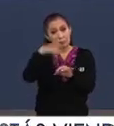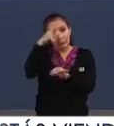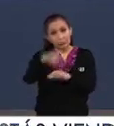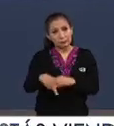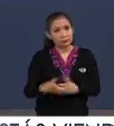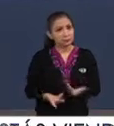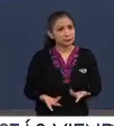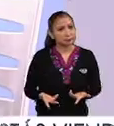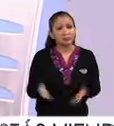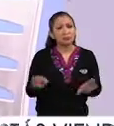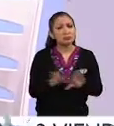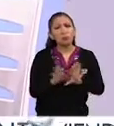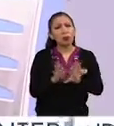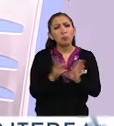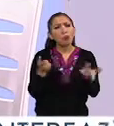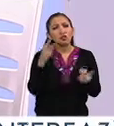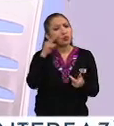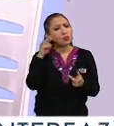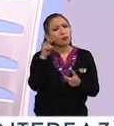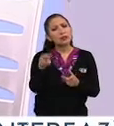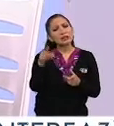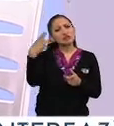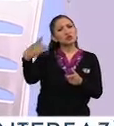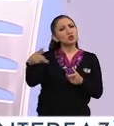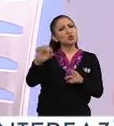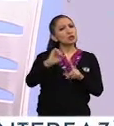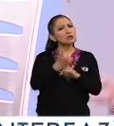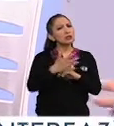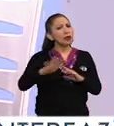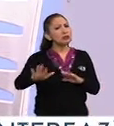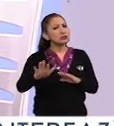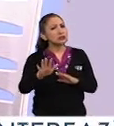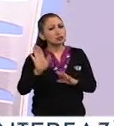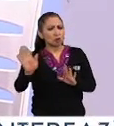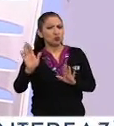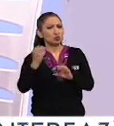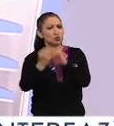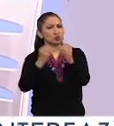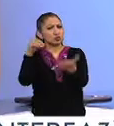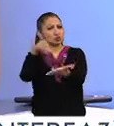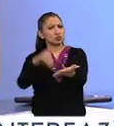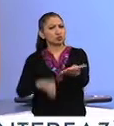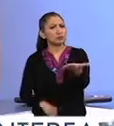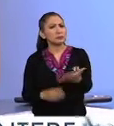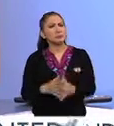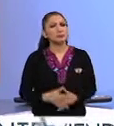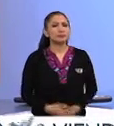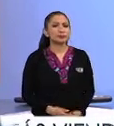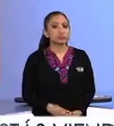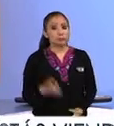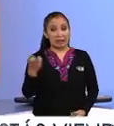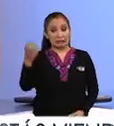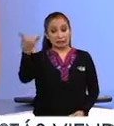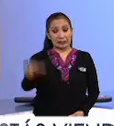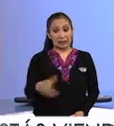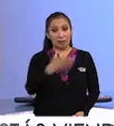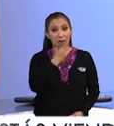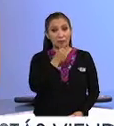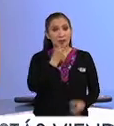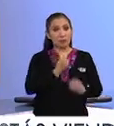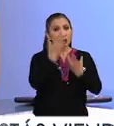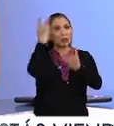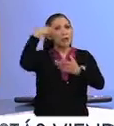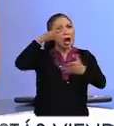país. ¿Cómo ves reflejado esta situación en su obra en específico? Bueno, es el poeta que viaja, es el